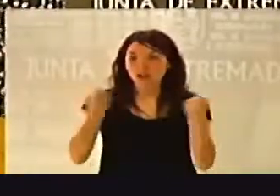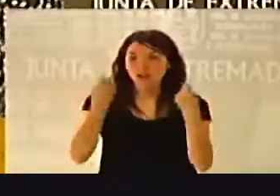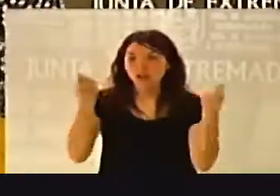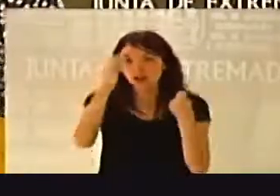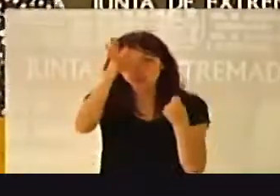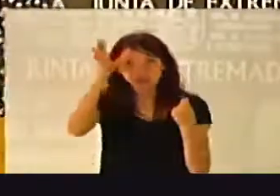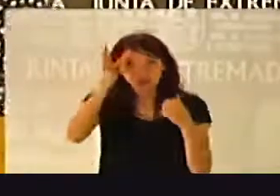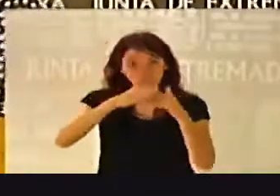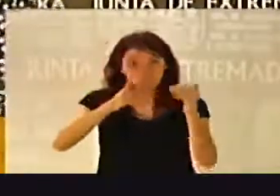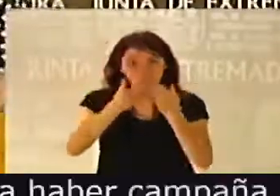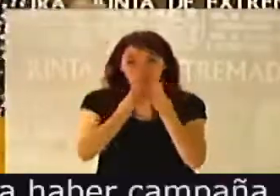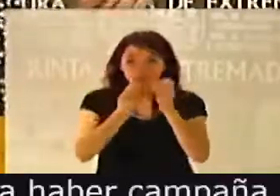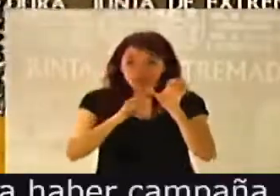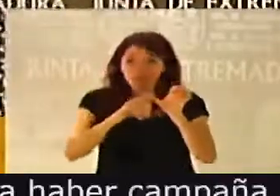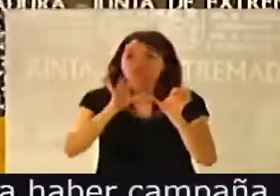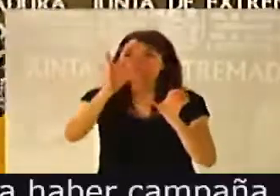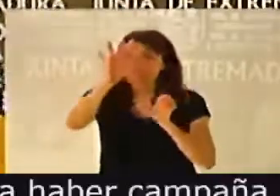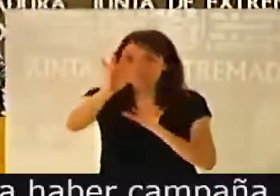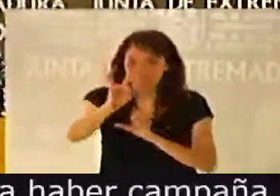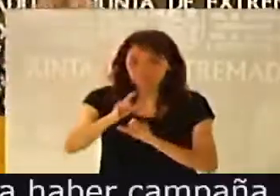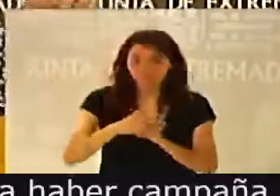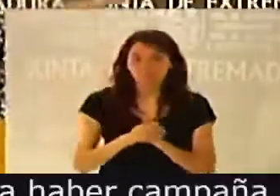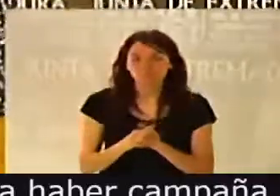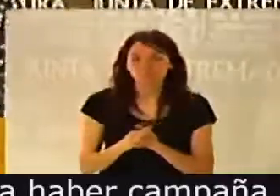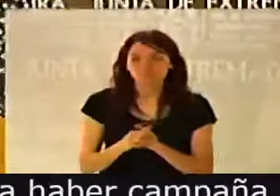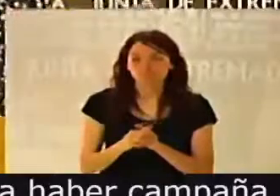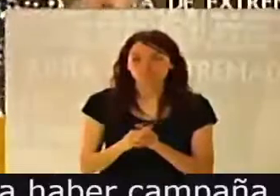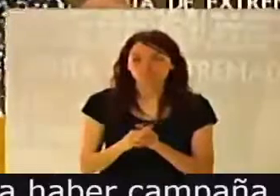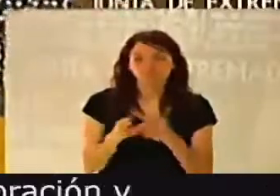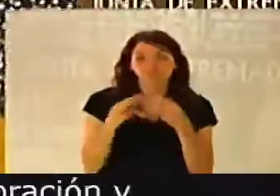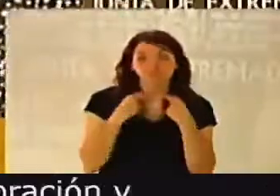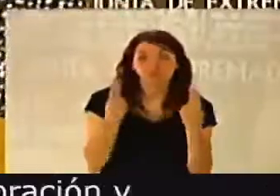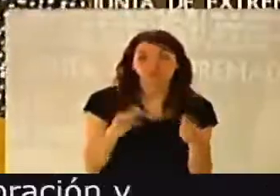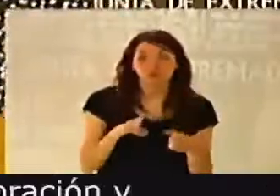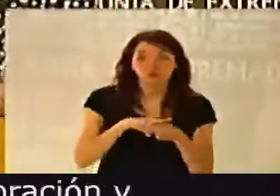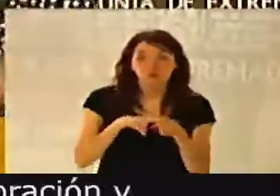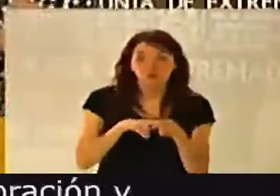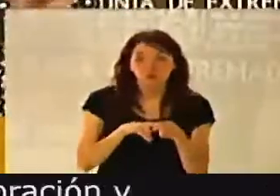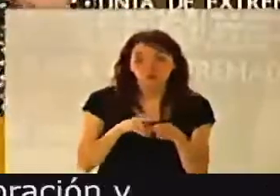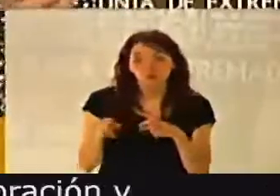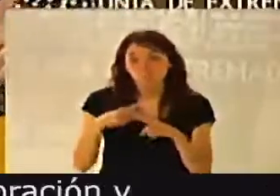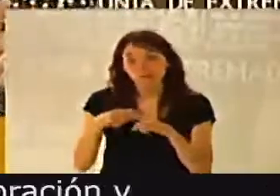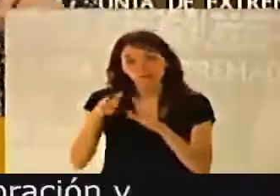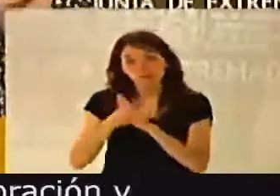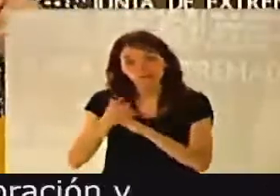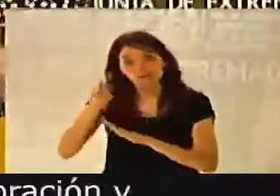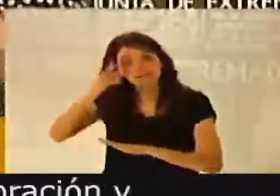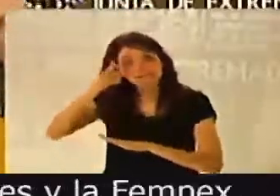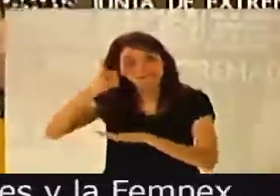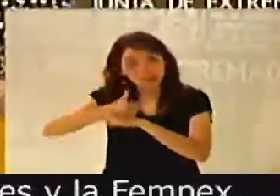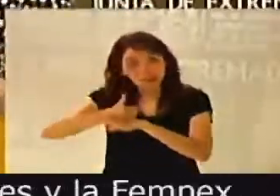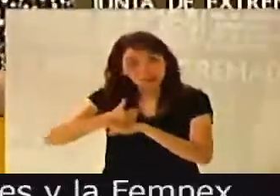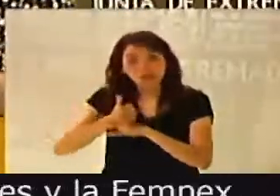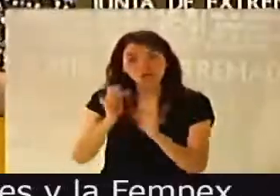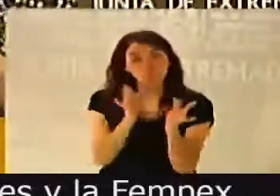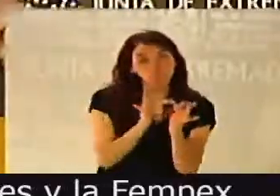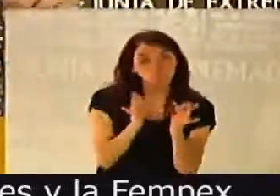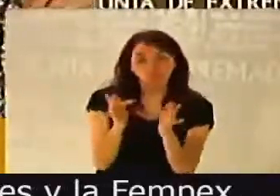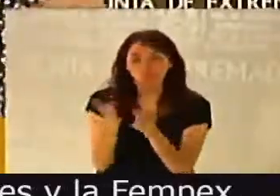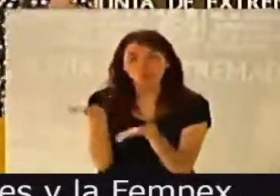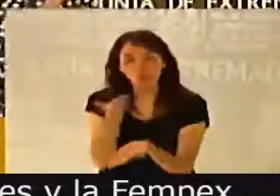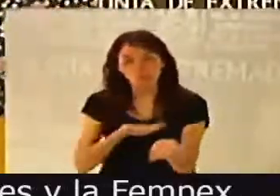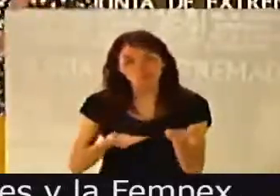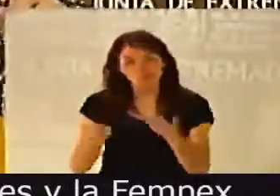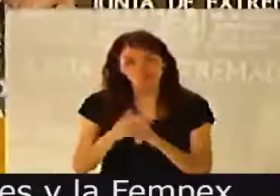Extremadura, en colaboración y coordinación con las 2 diputaciones provinciales y la FEMPE, que eso es lo que venimos trabajando hace 3 semanas. Y es